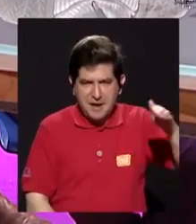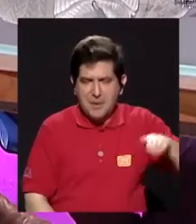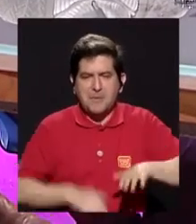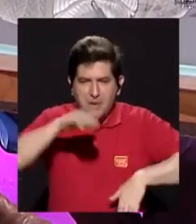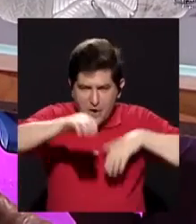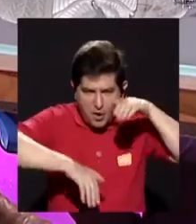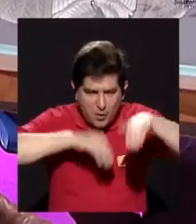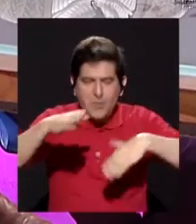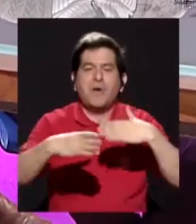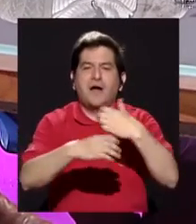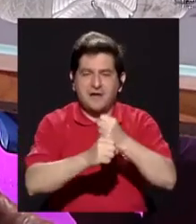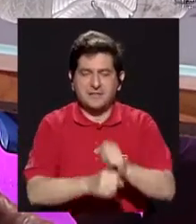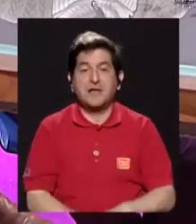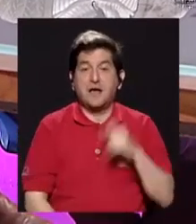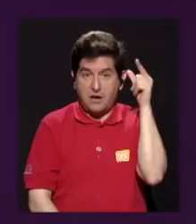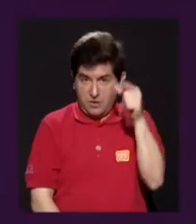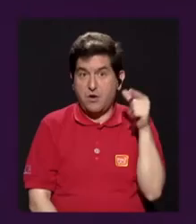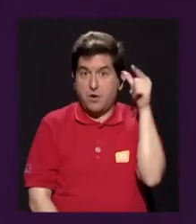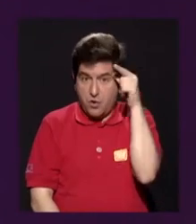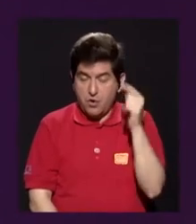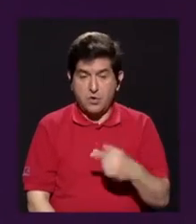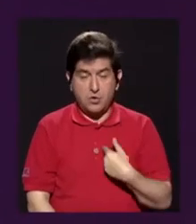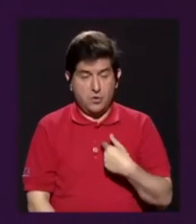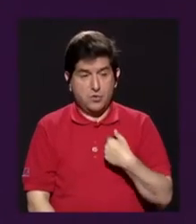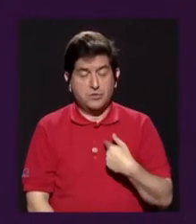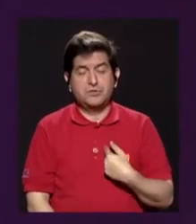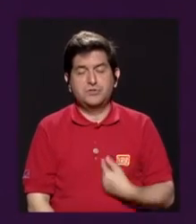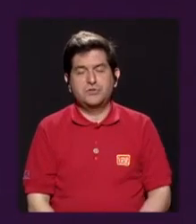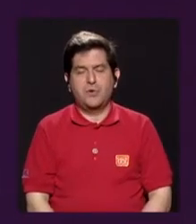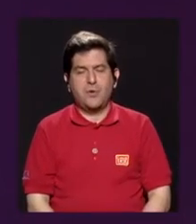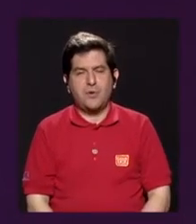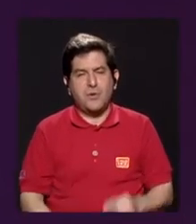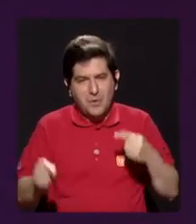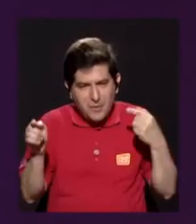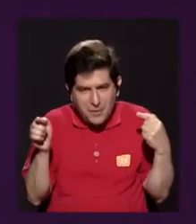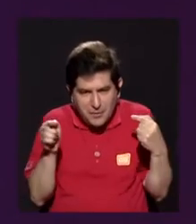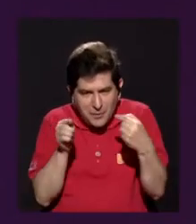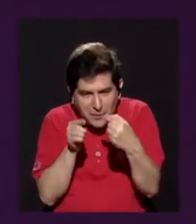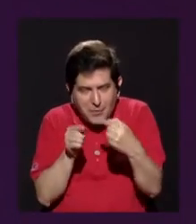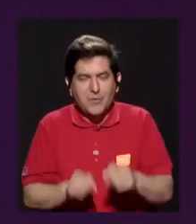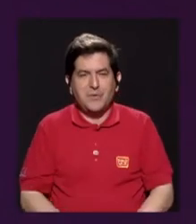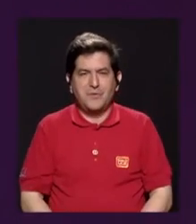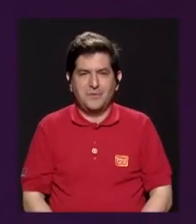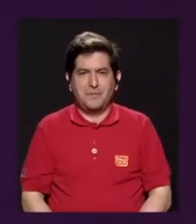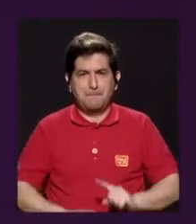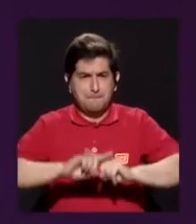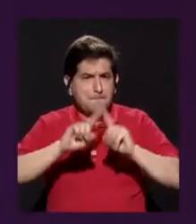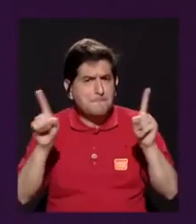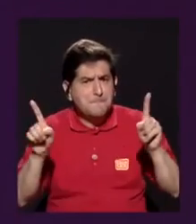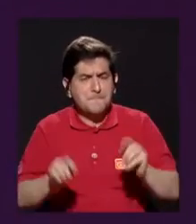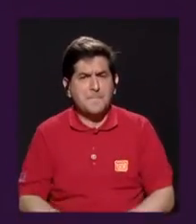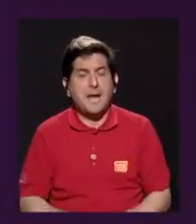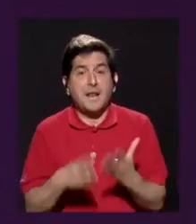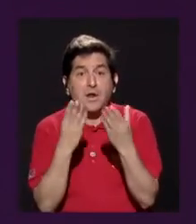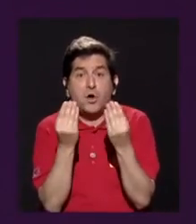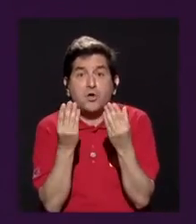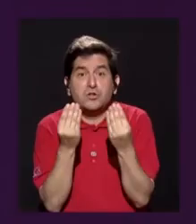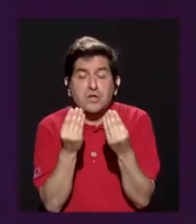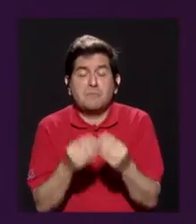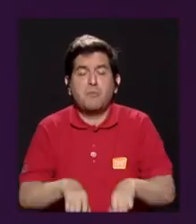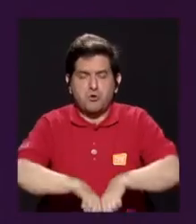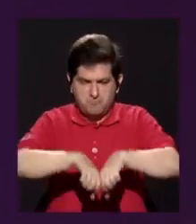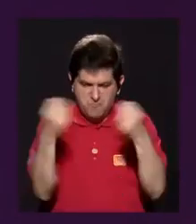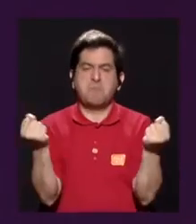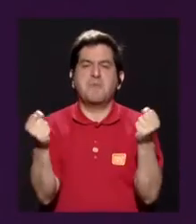que hicimos, ¿verdad? Y lógicamente, pues yo me fui a la distancia más cortita, pero era un miedo que yo quería vencer,